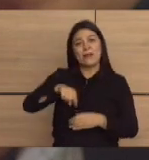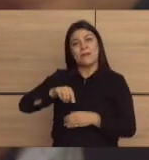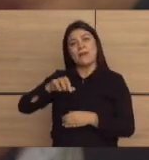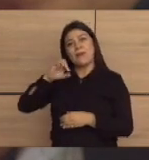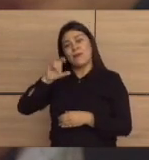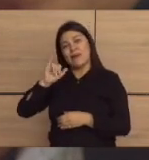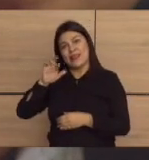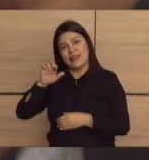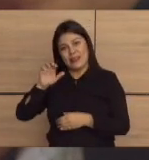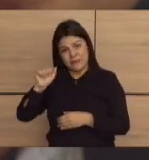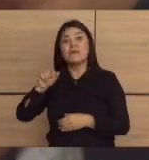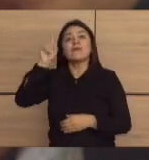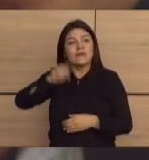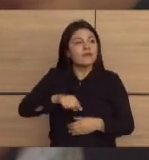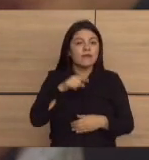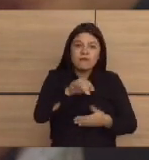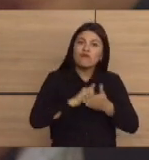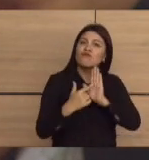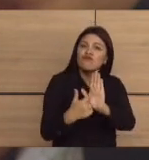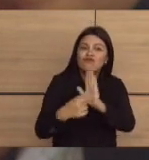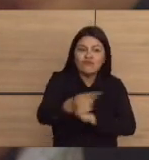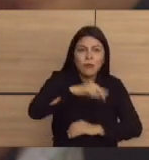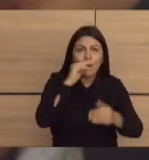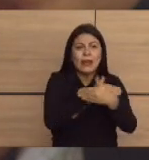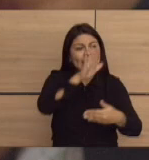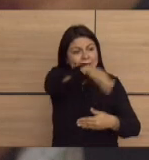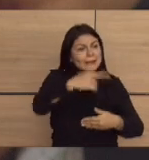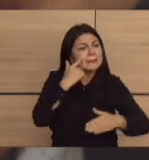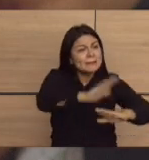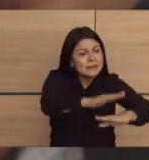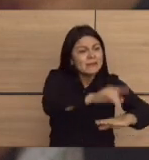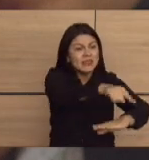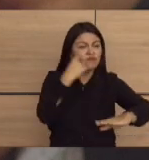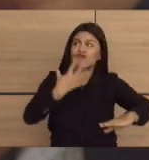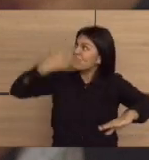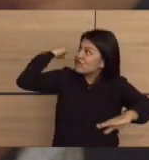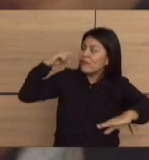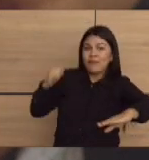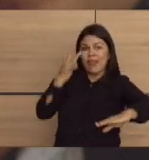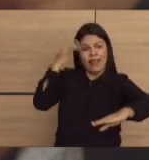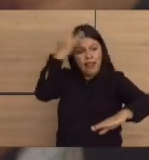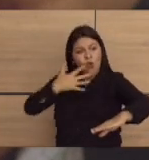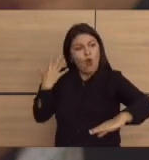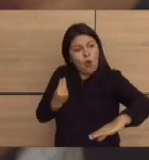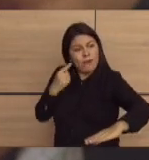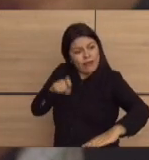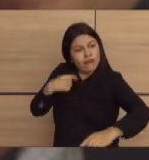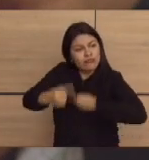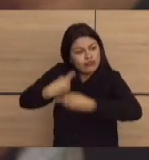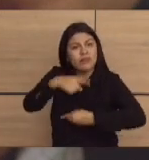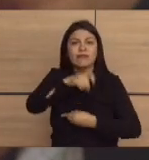Poder darle a conocer a los niños de Colombia que hay una historia afrocolombiana rica y poderosa que debemos todos